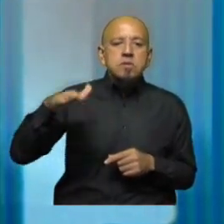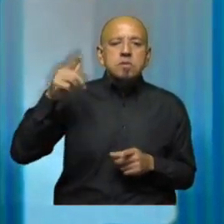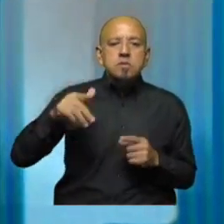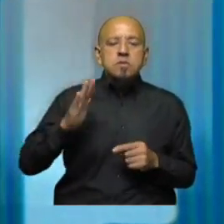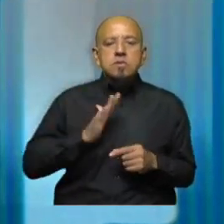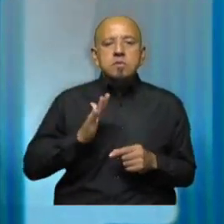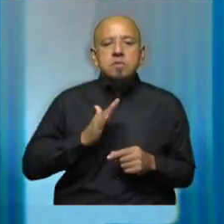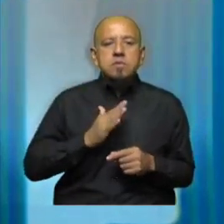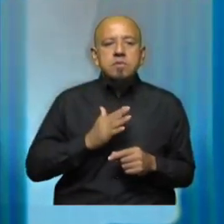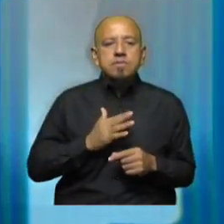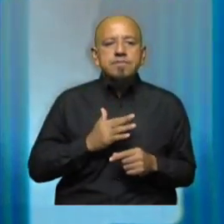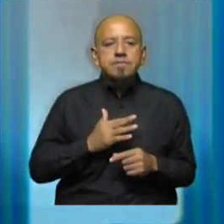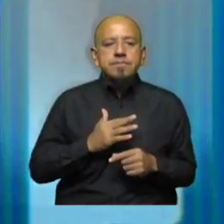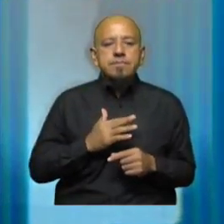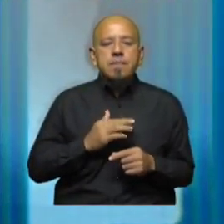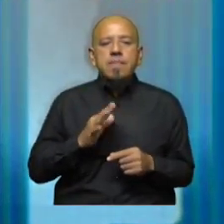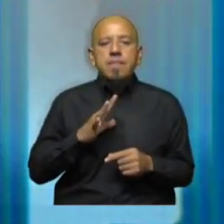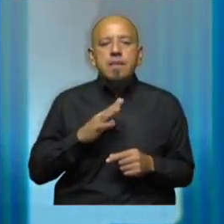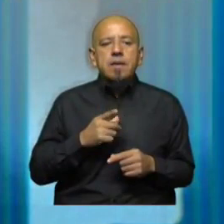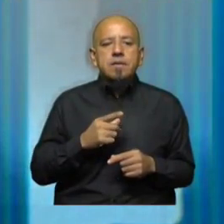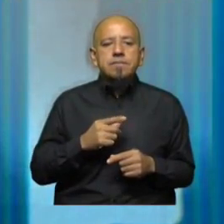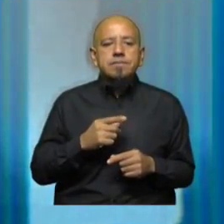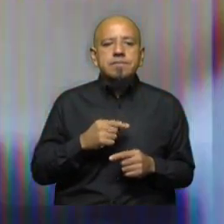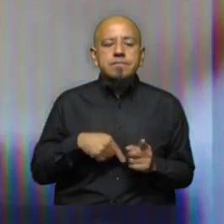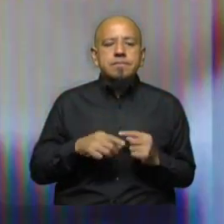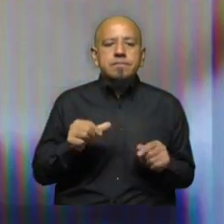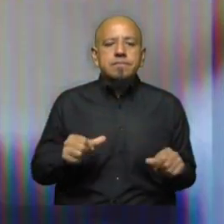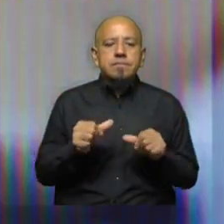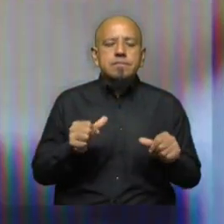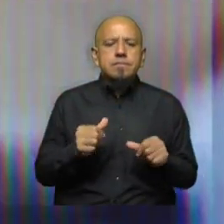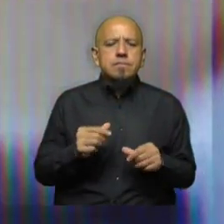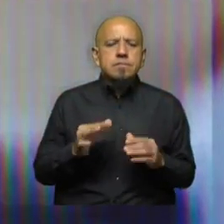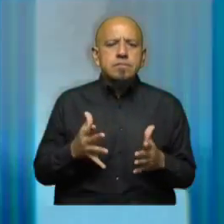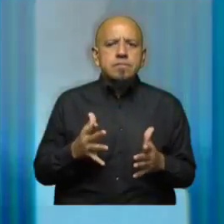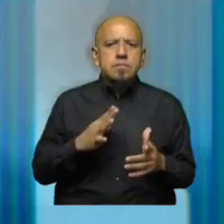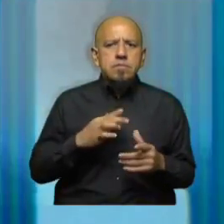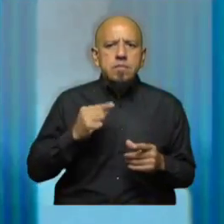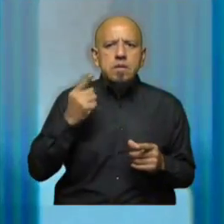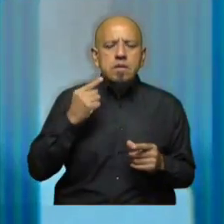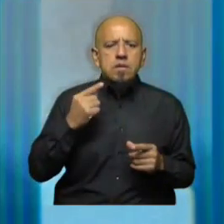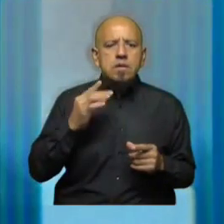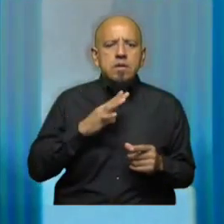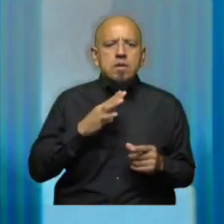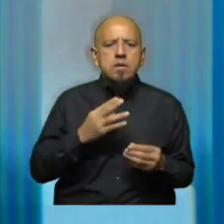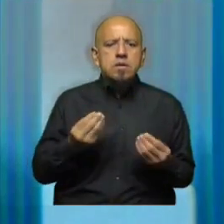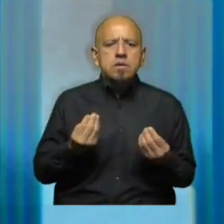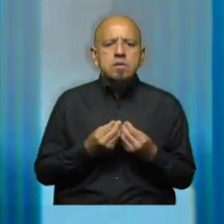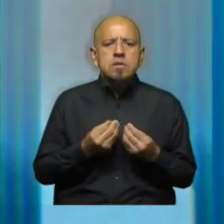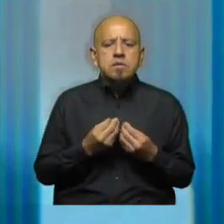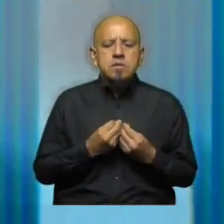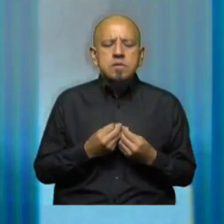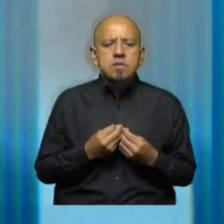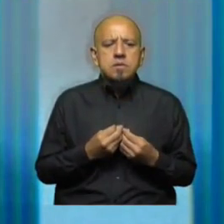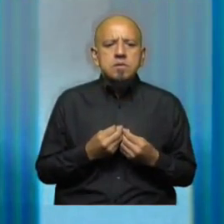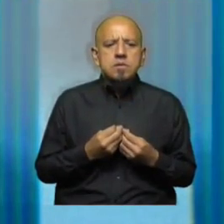también la visión que tiene de ella misma siendo niña. ¿Cómo fueron consiguiendo los testimonios? Porque hay muchos testimonios en